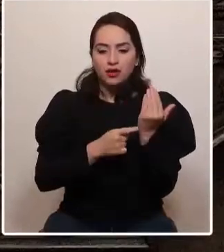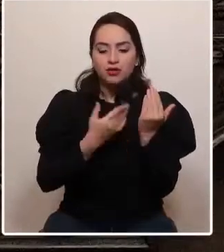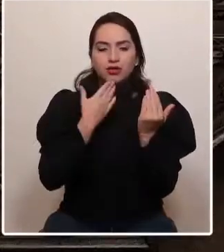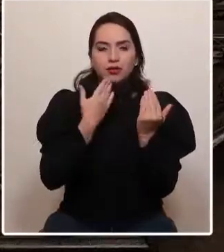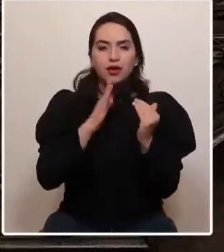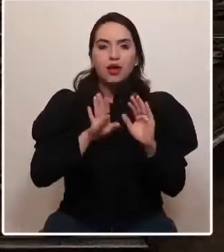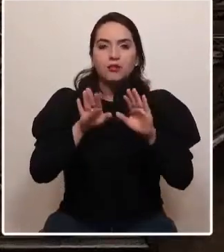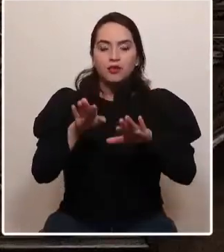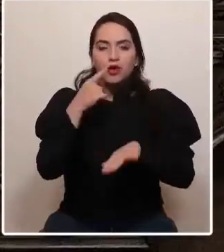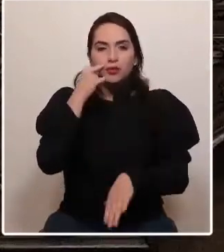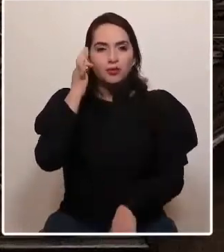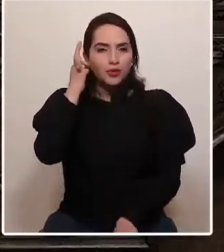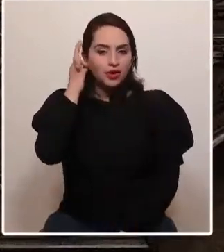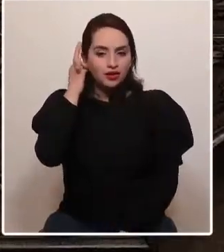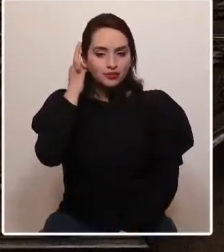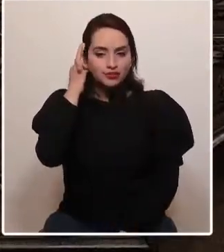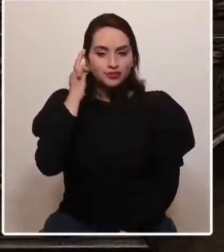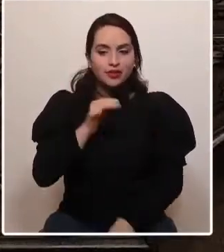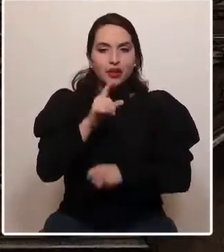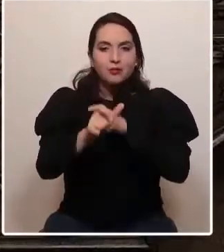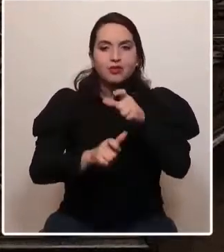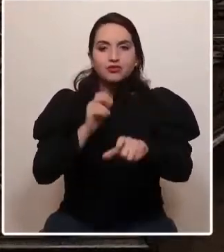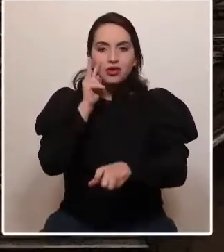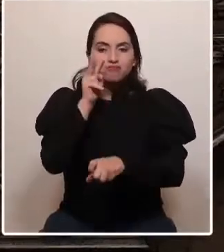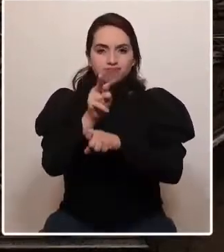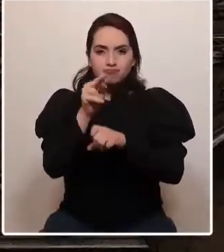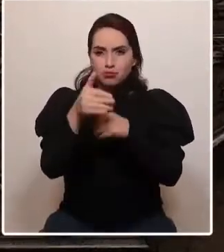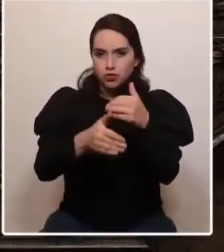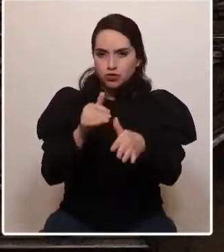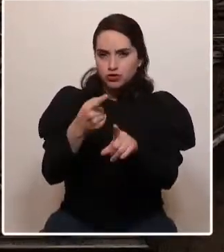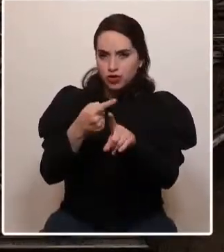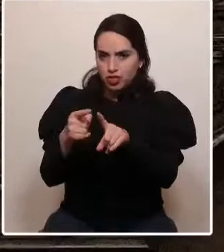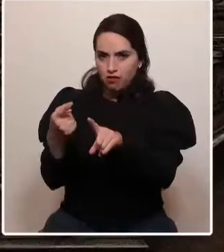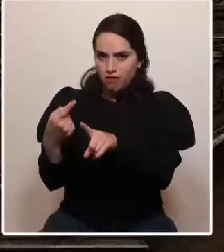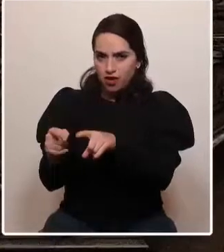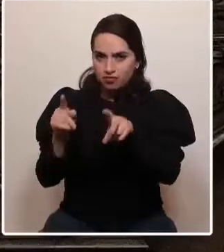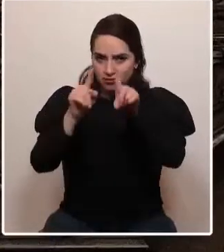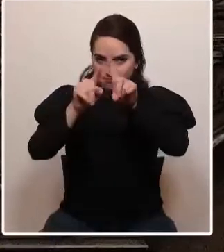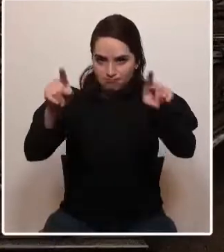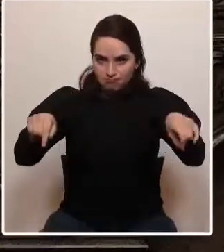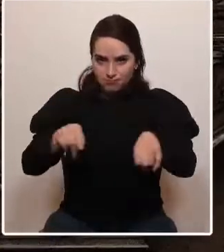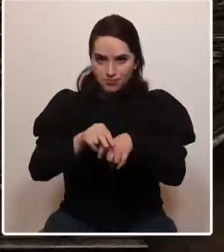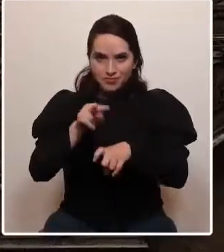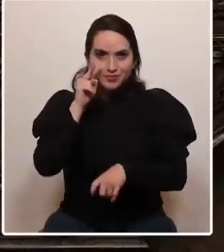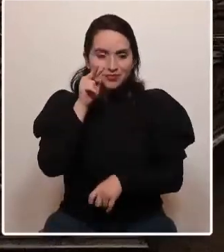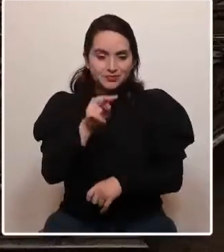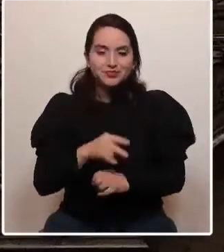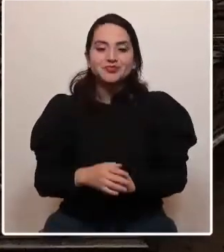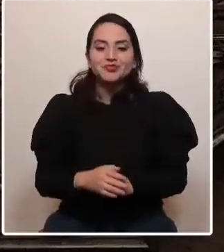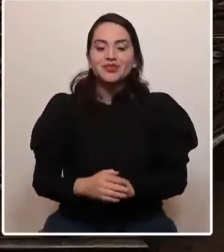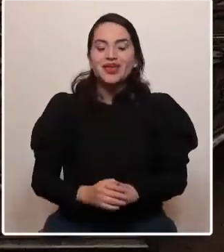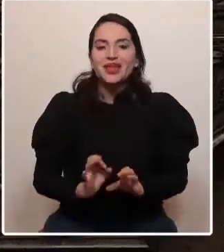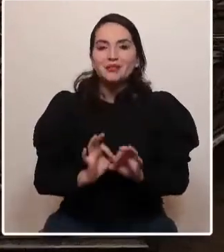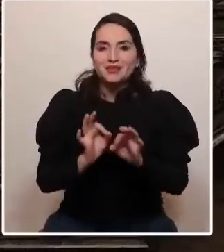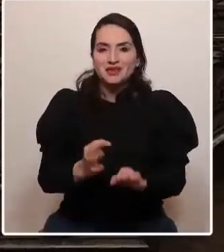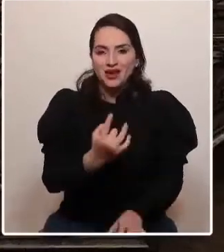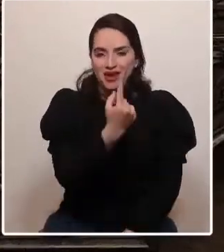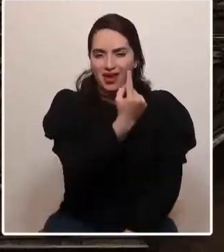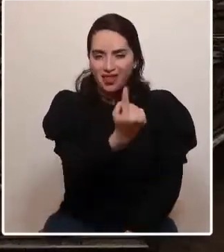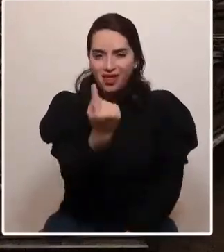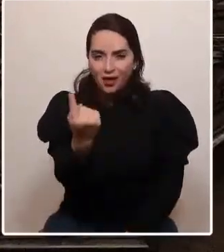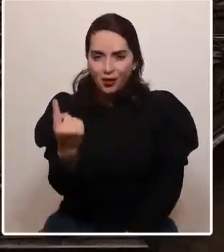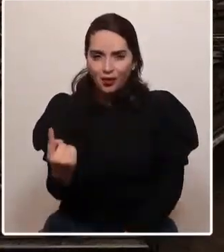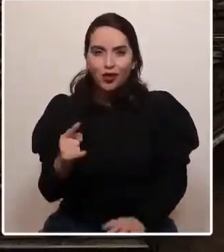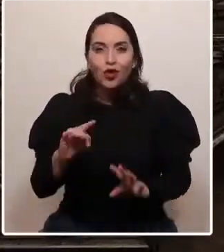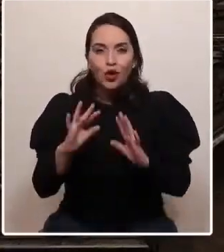y asesoras, a quienes siguen el proceso por las diferentes plataformas, en especial a cada constituyente que integra la Comisión sobre